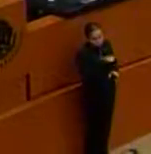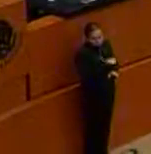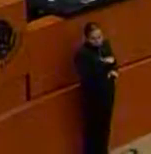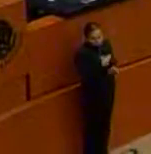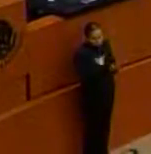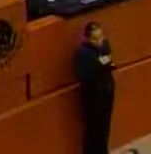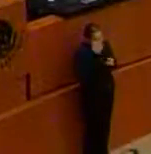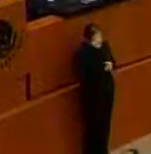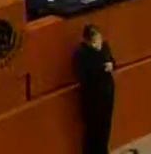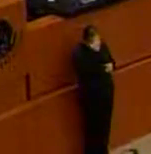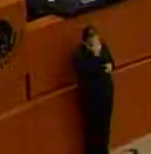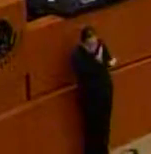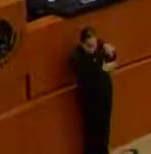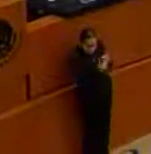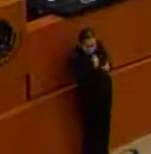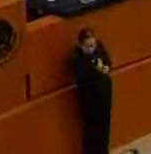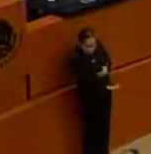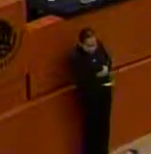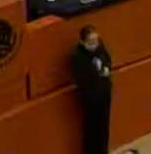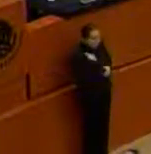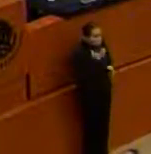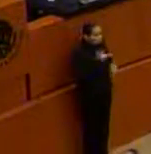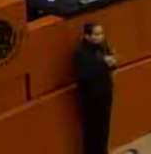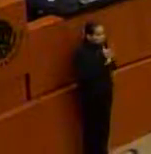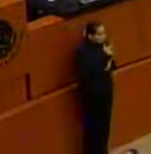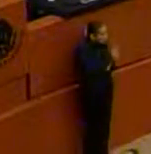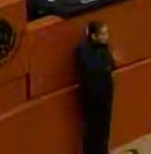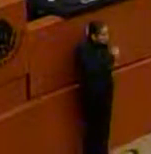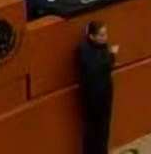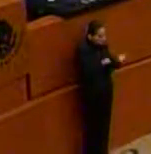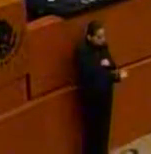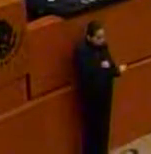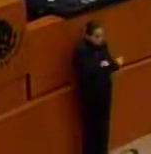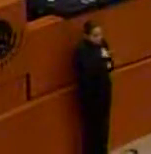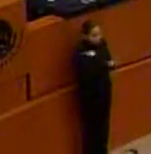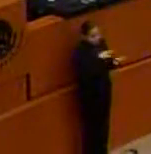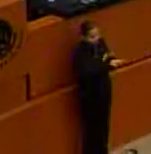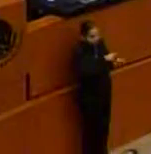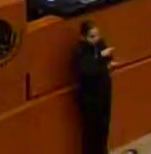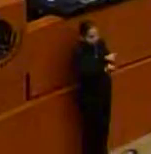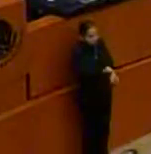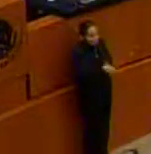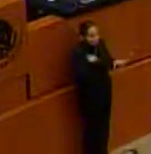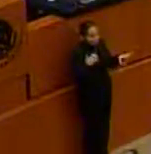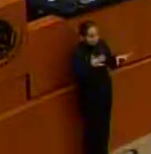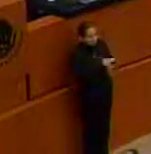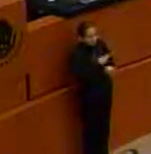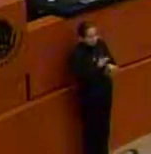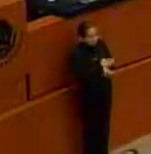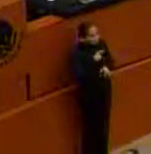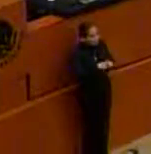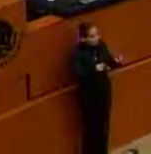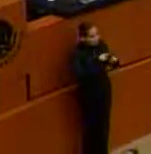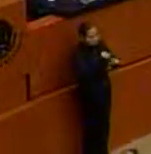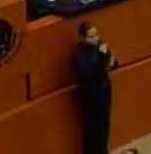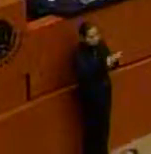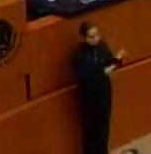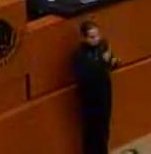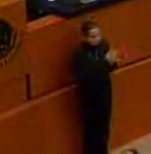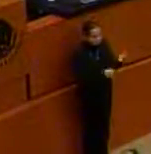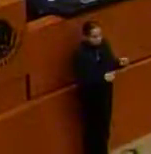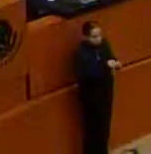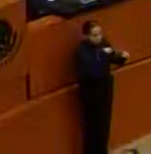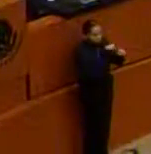precisamente a partir de las experiencias exitosas de las políticas de salario mínimo y de lo que ha venido sucediendo en los distintos